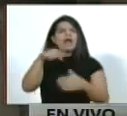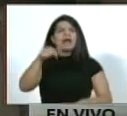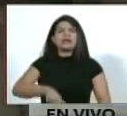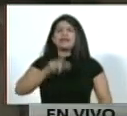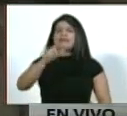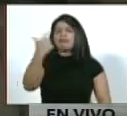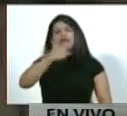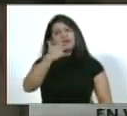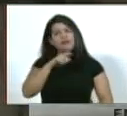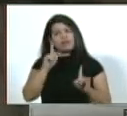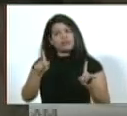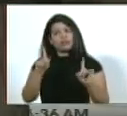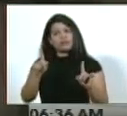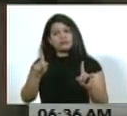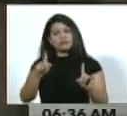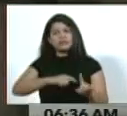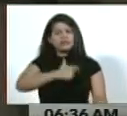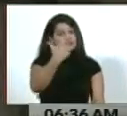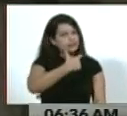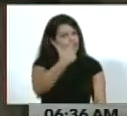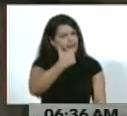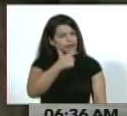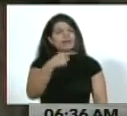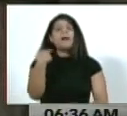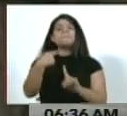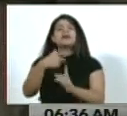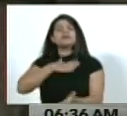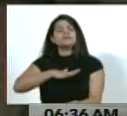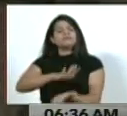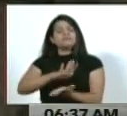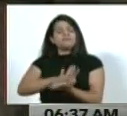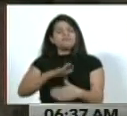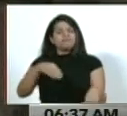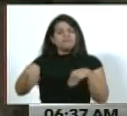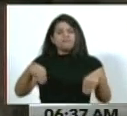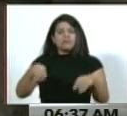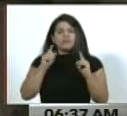seriedad, con mucha serenidad.